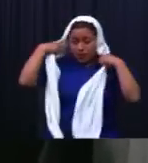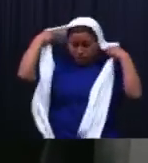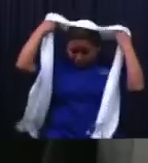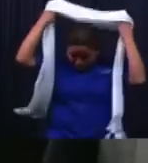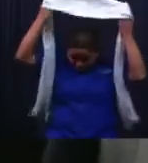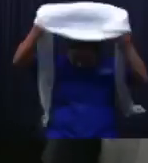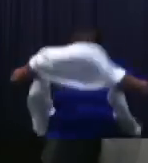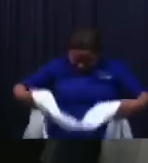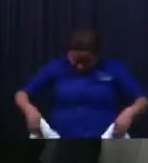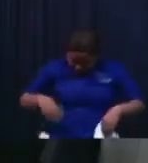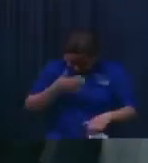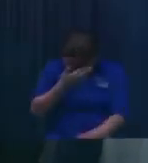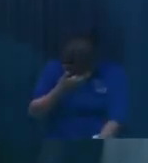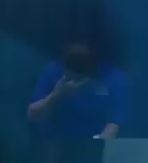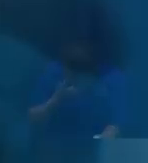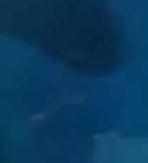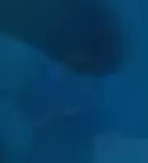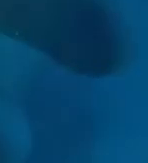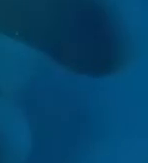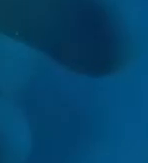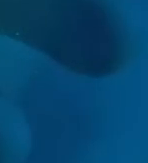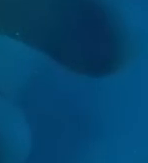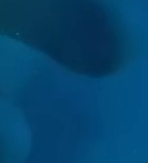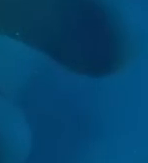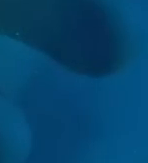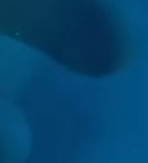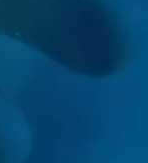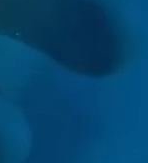paz. Si alguien desea bautizarse, mi mano derecha.